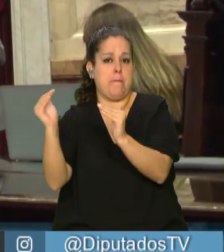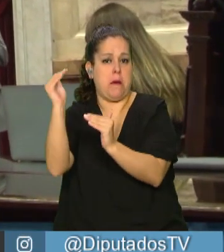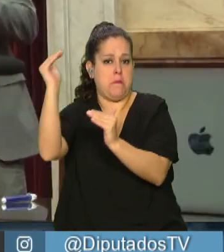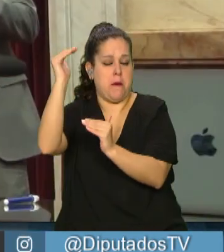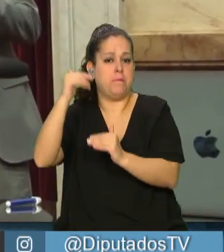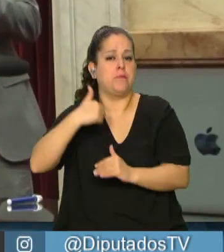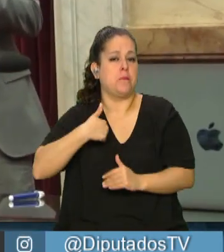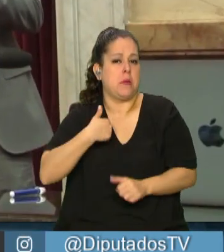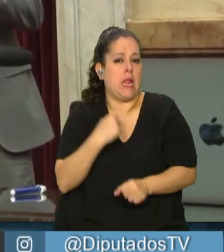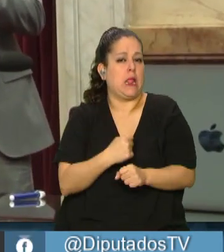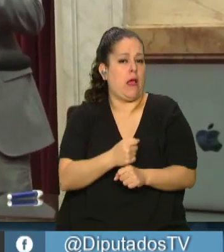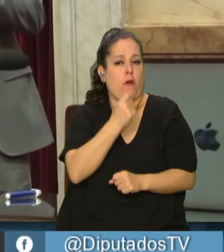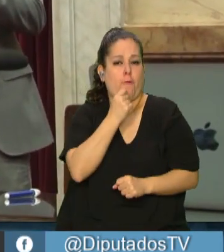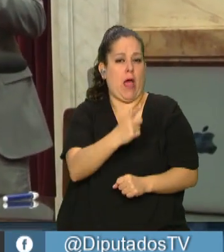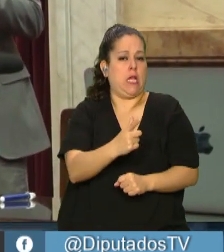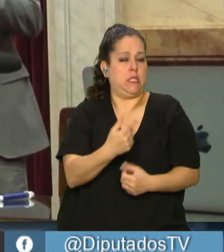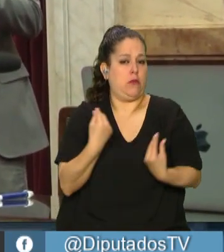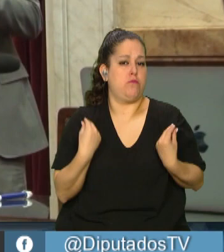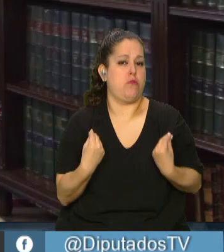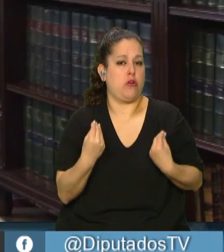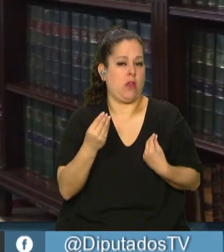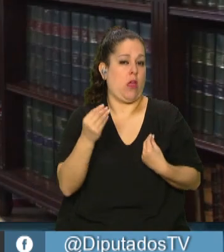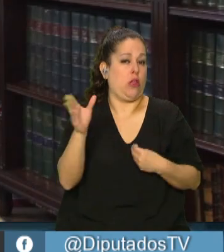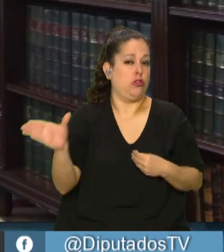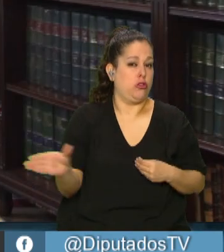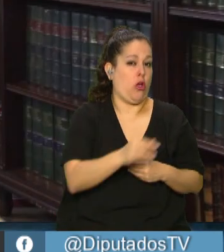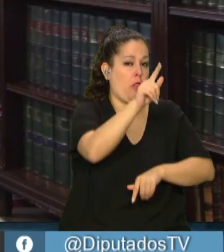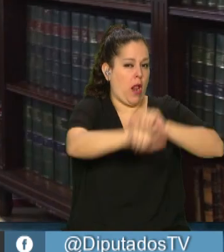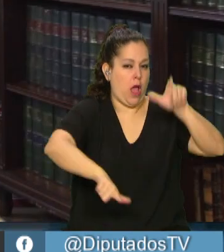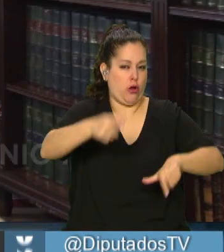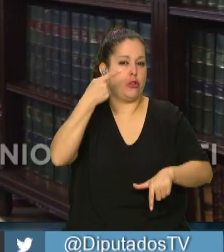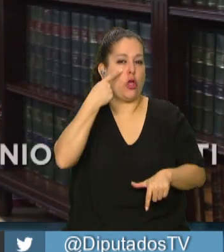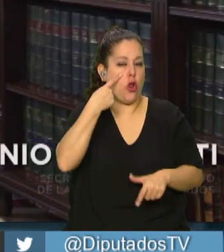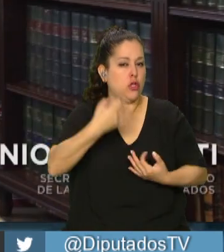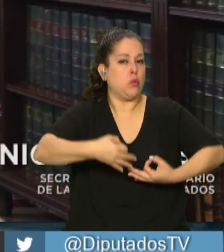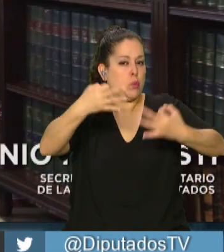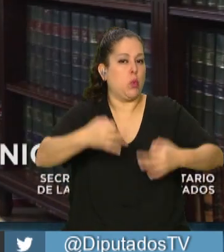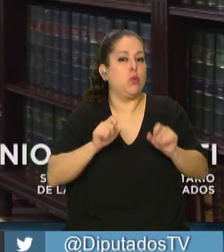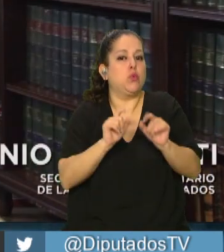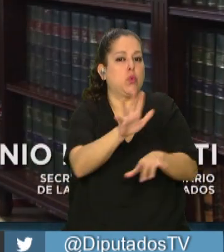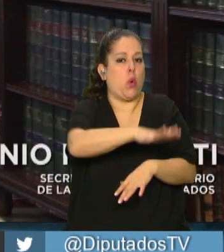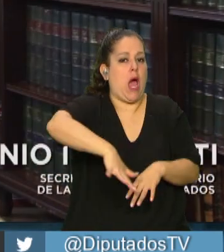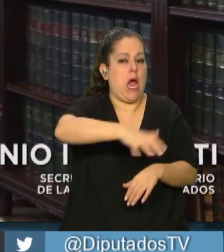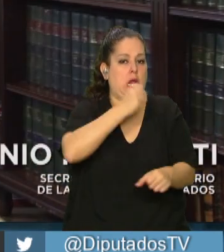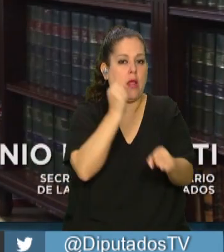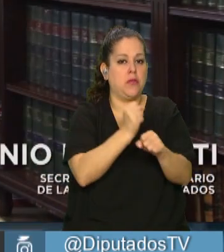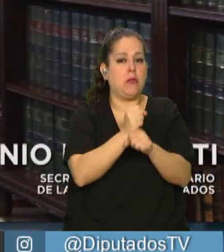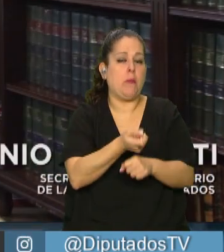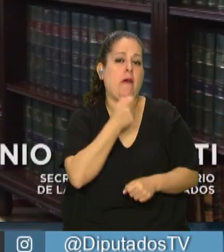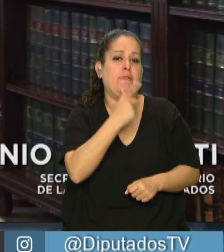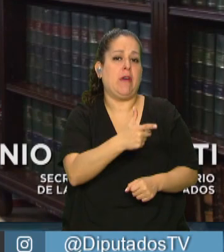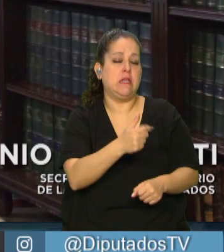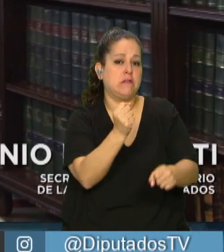muy fácil porque todos conocen muy bien sus respectivas áreas y me lo dan en